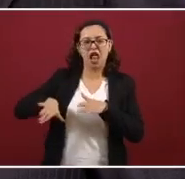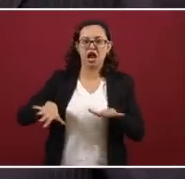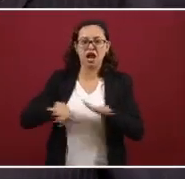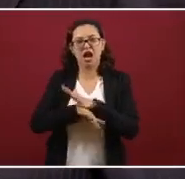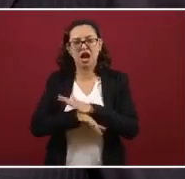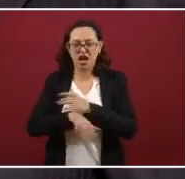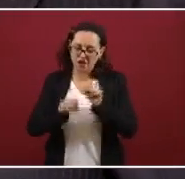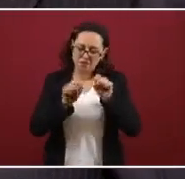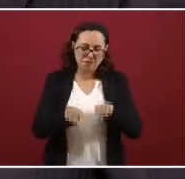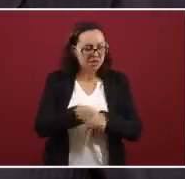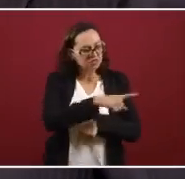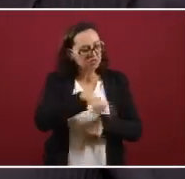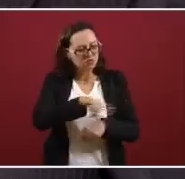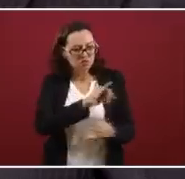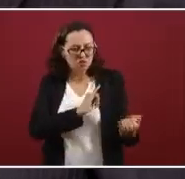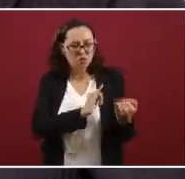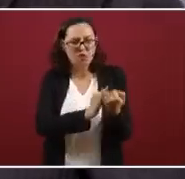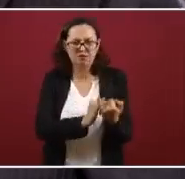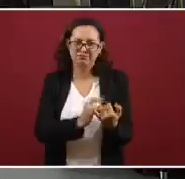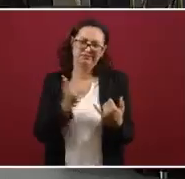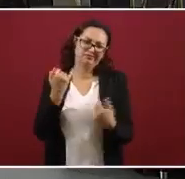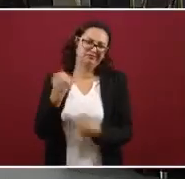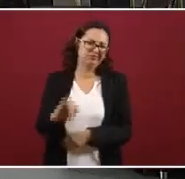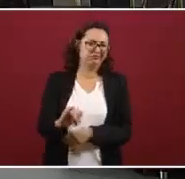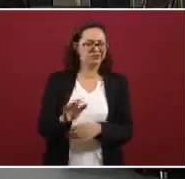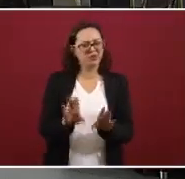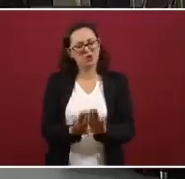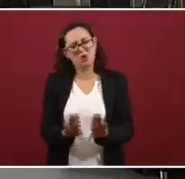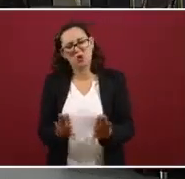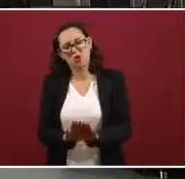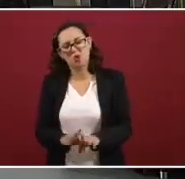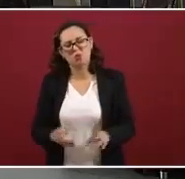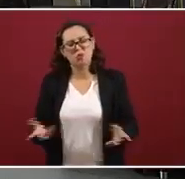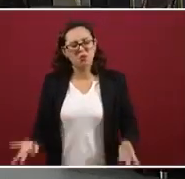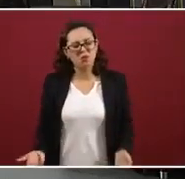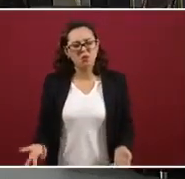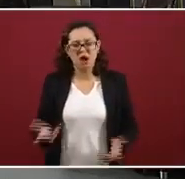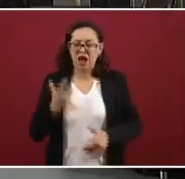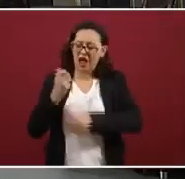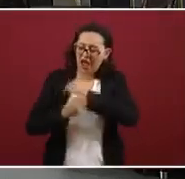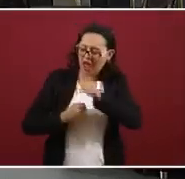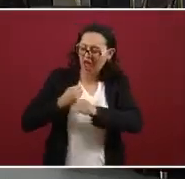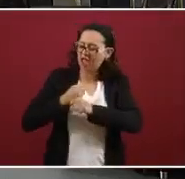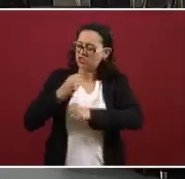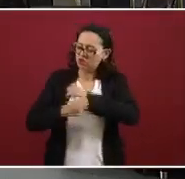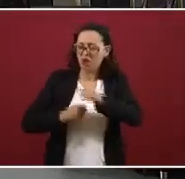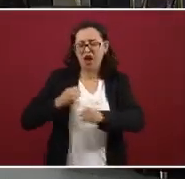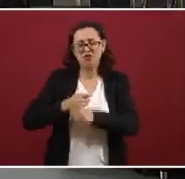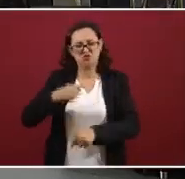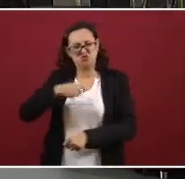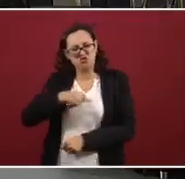que no dijimos por años que el principal problema de México era la corrupción,